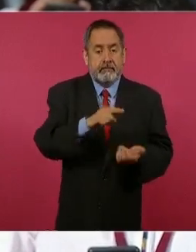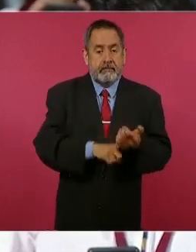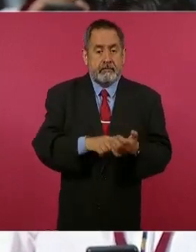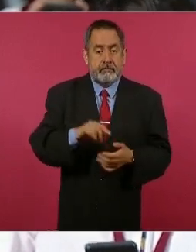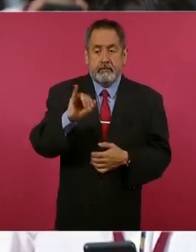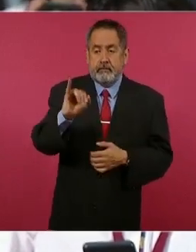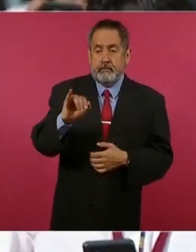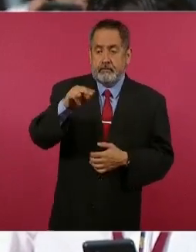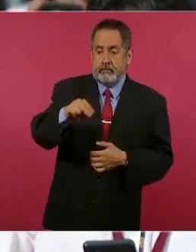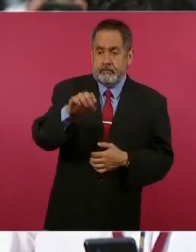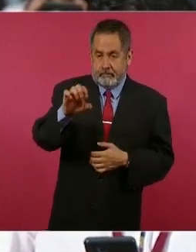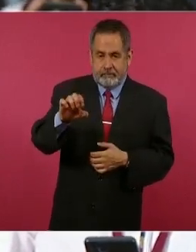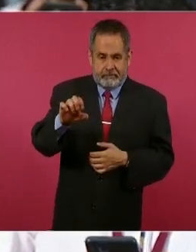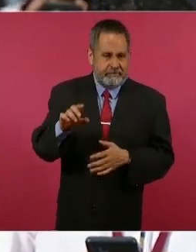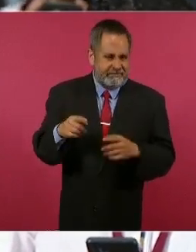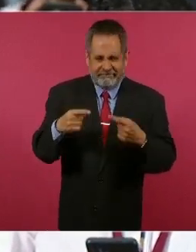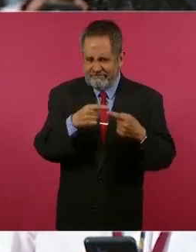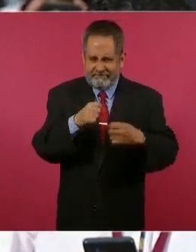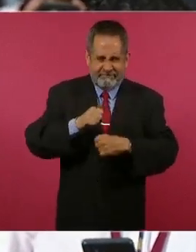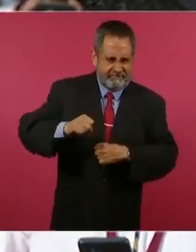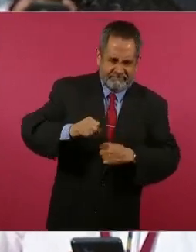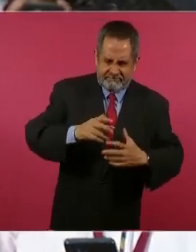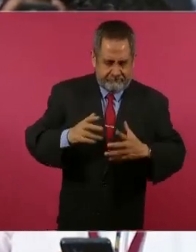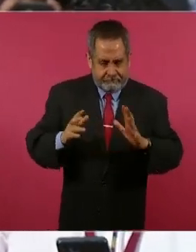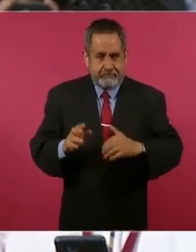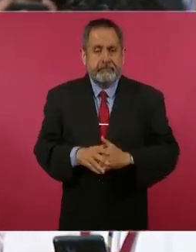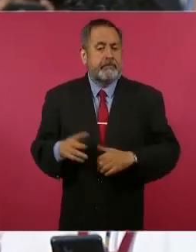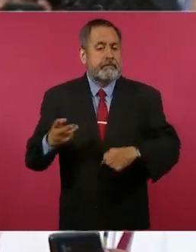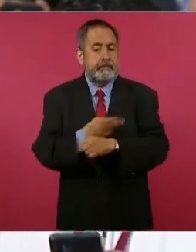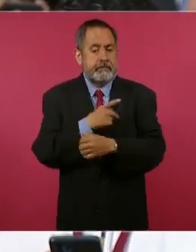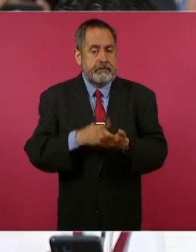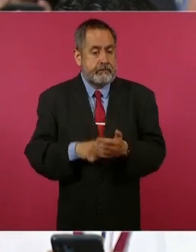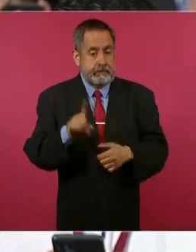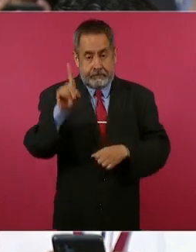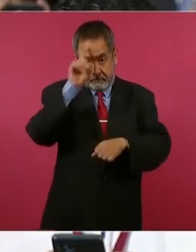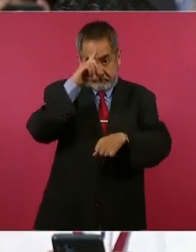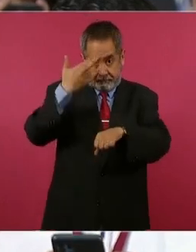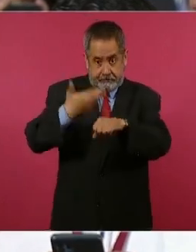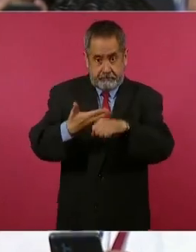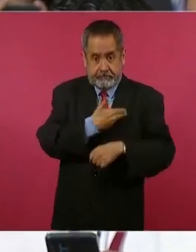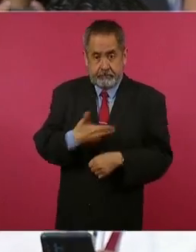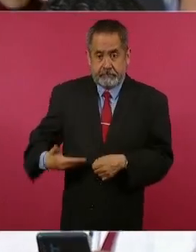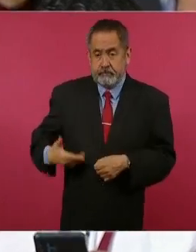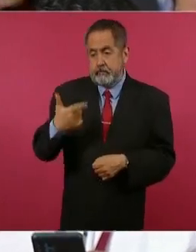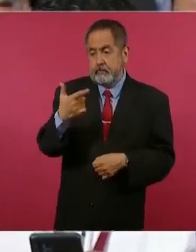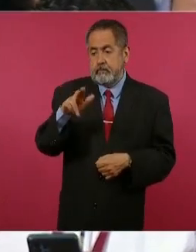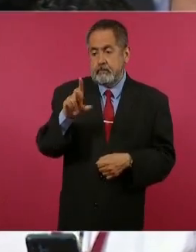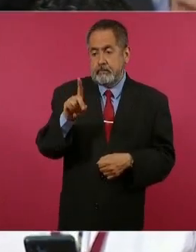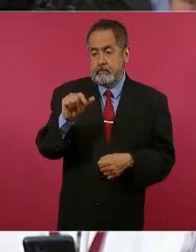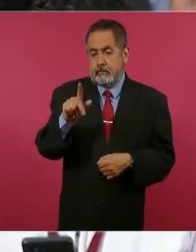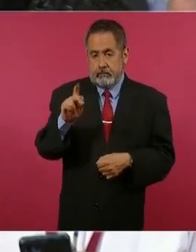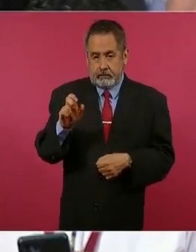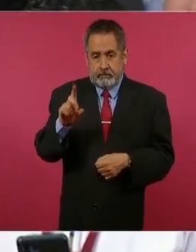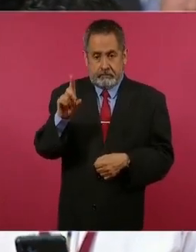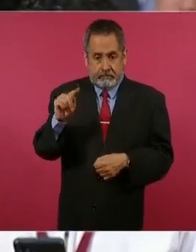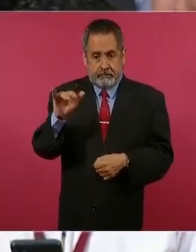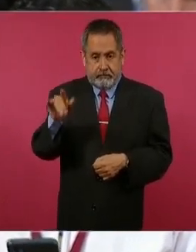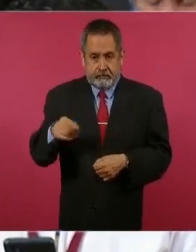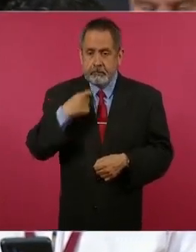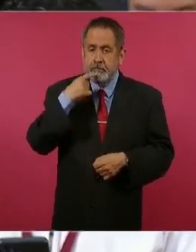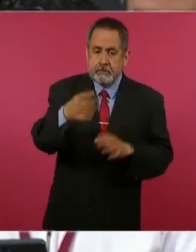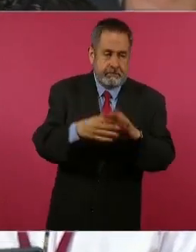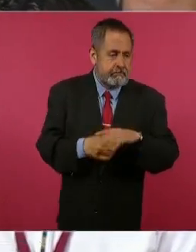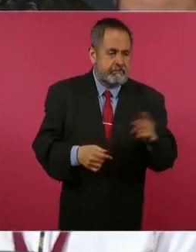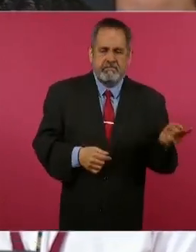Electoral. Resulta que la consejera presidenta Guadalupe Tadell ha enfrentado muchas